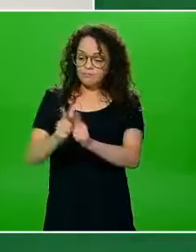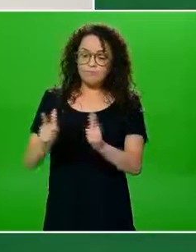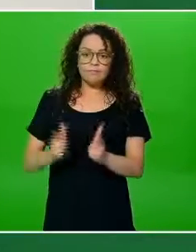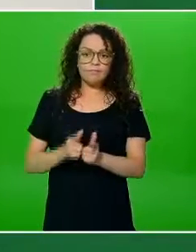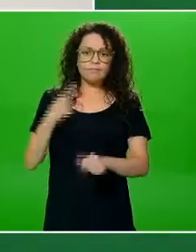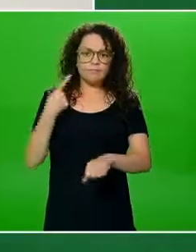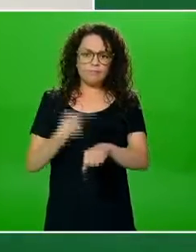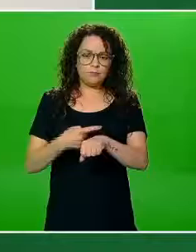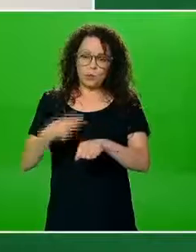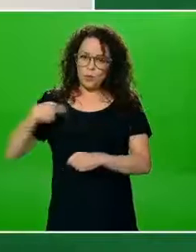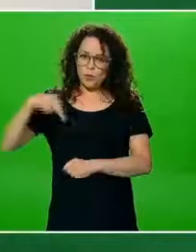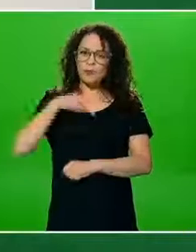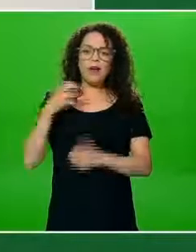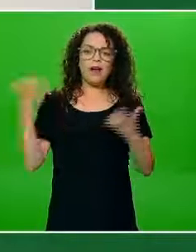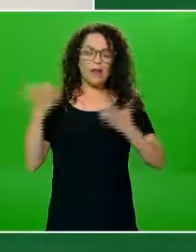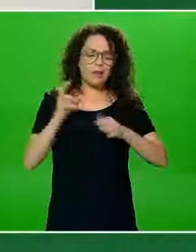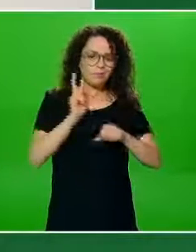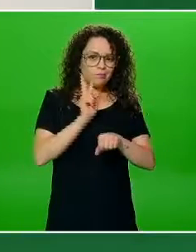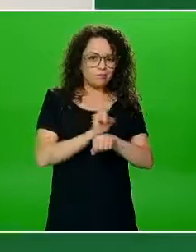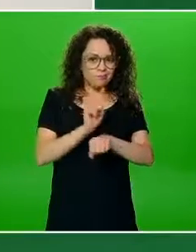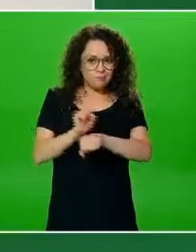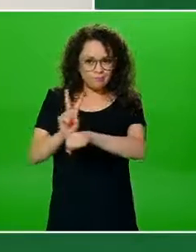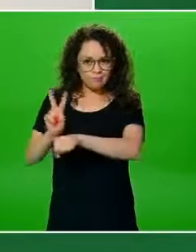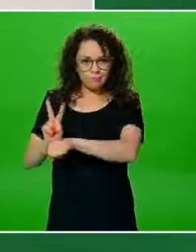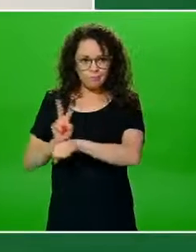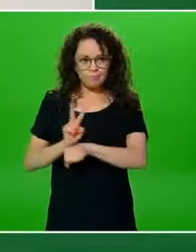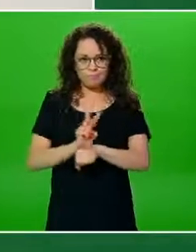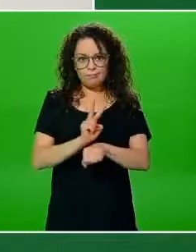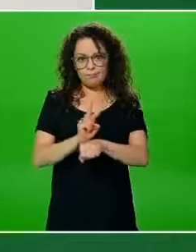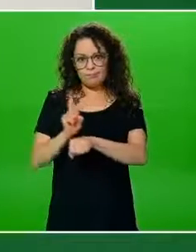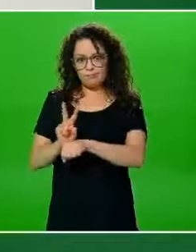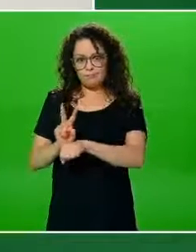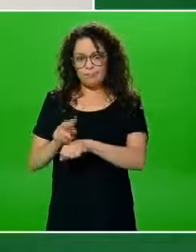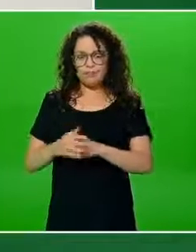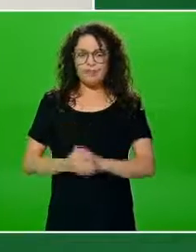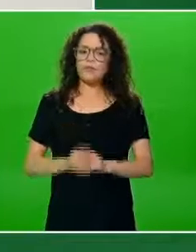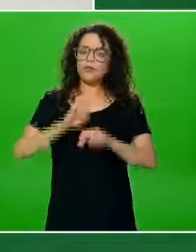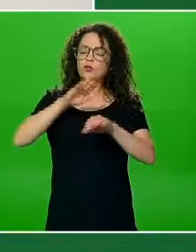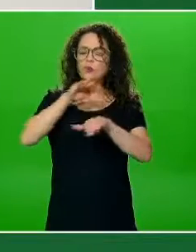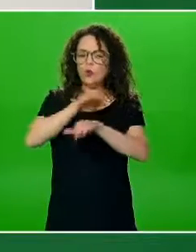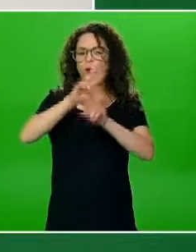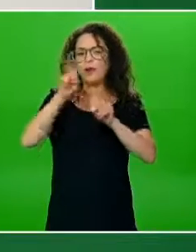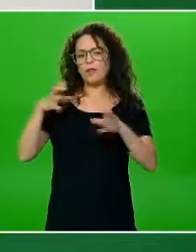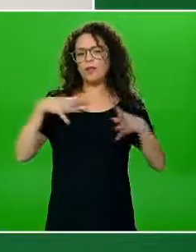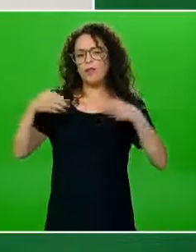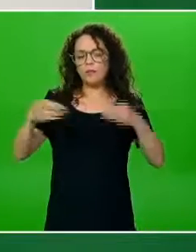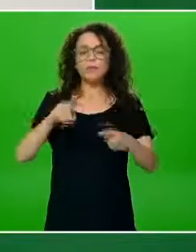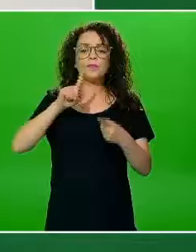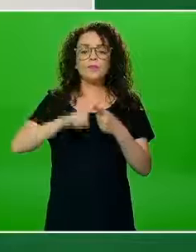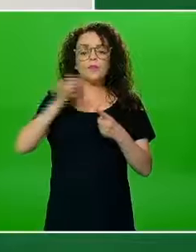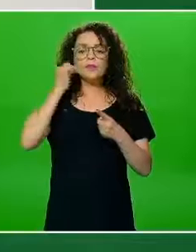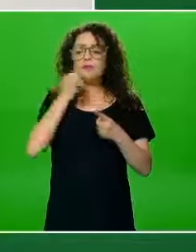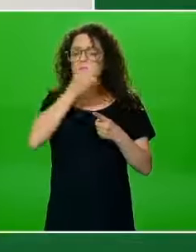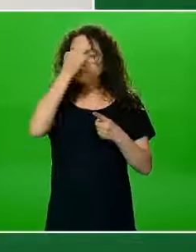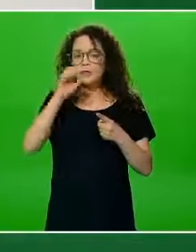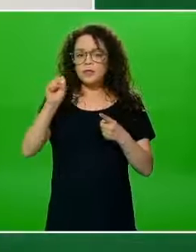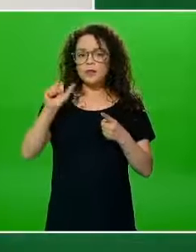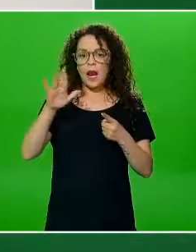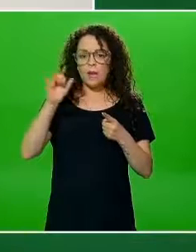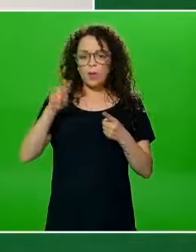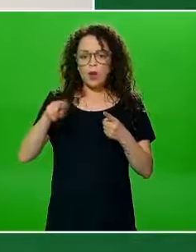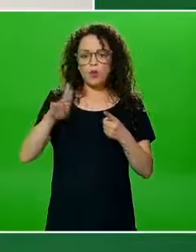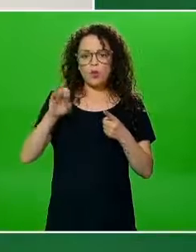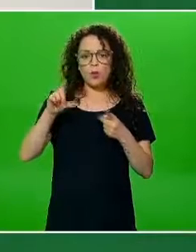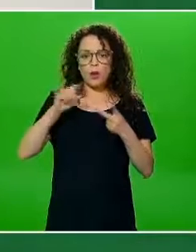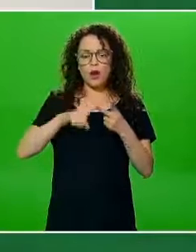nosotros monitorizamos, hacemos la vigilancia epidemiológica. Entre ellas está sarampión, rubiola,